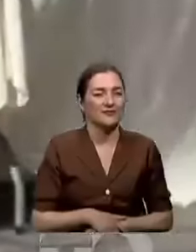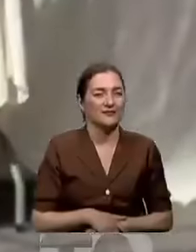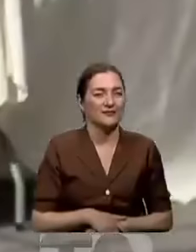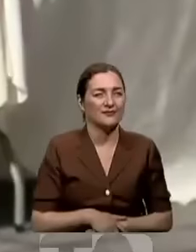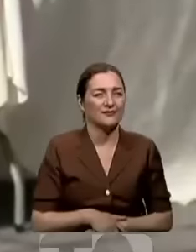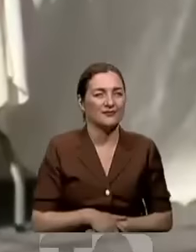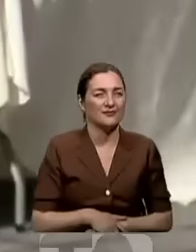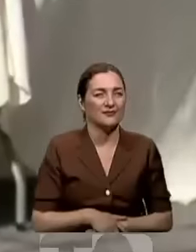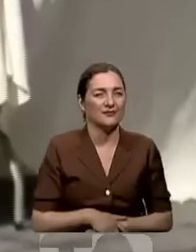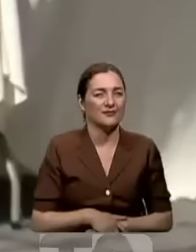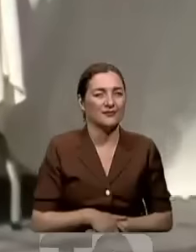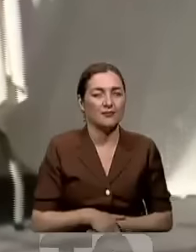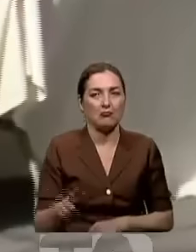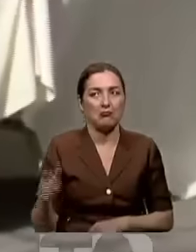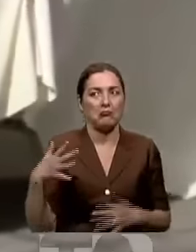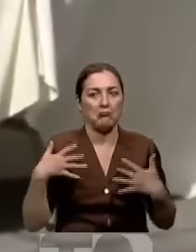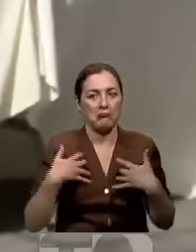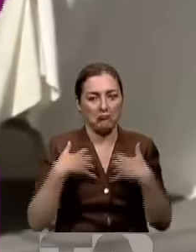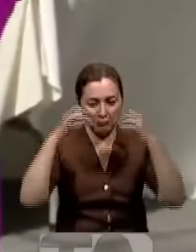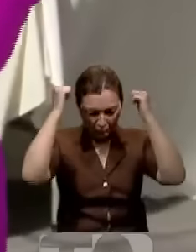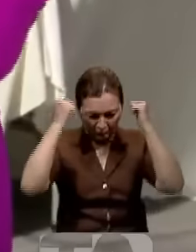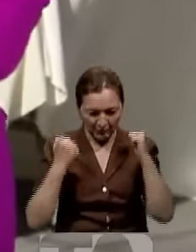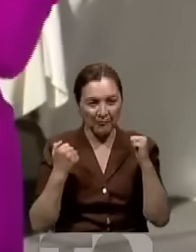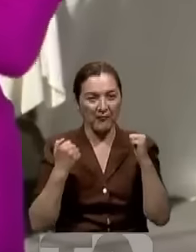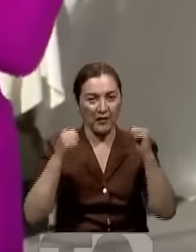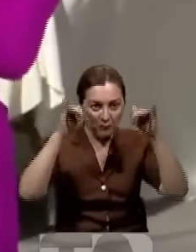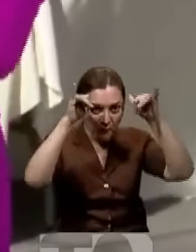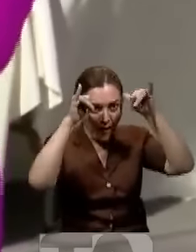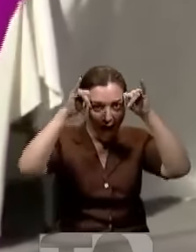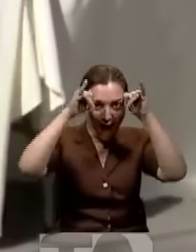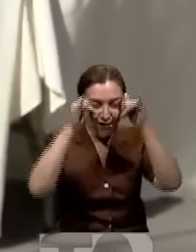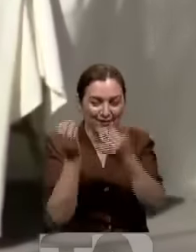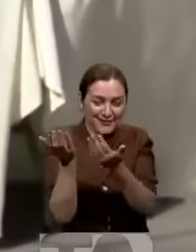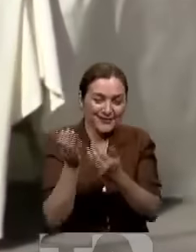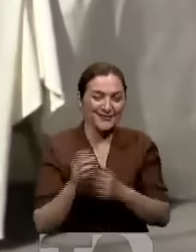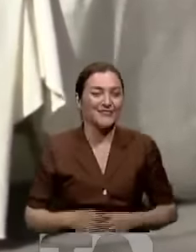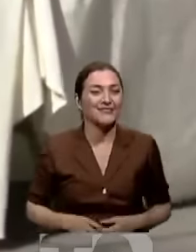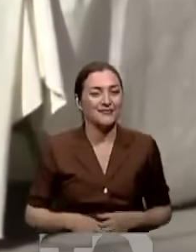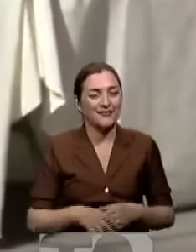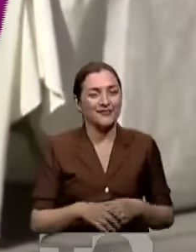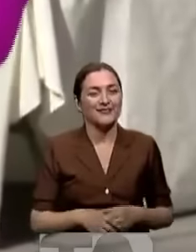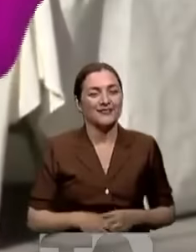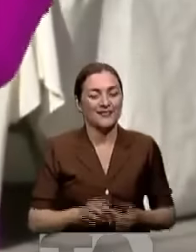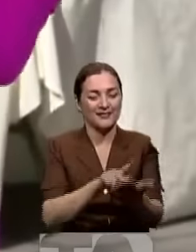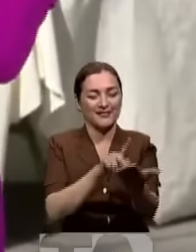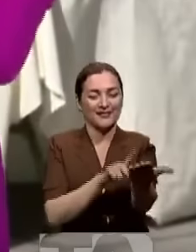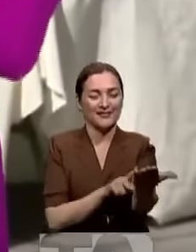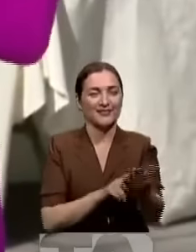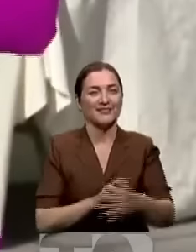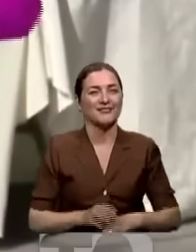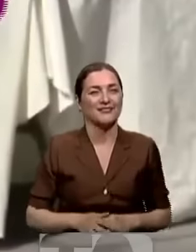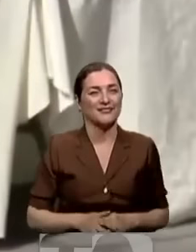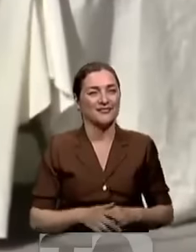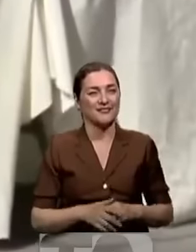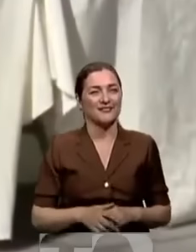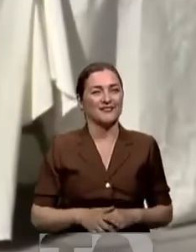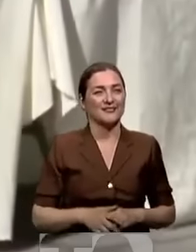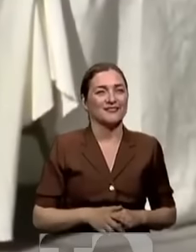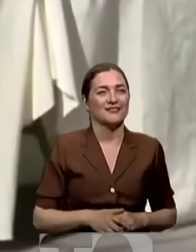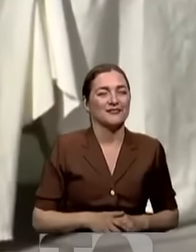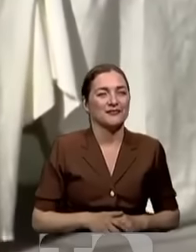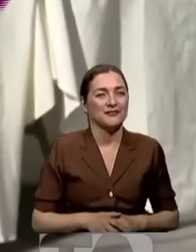Con mascota incluida, ha venido la vaca también. La vaca no podía faltar aquí, sí, ¿verdad? Sí. Es tradicional, no podía, de la Casa Librillo. No podía faltar,